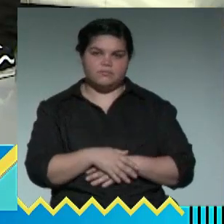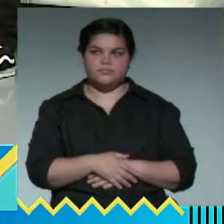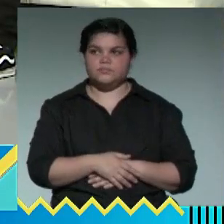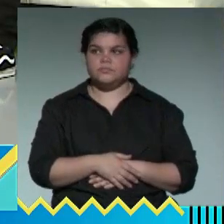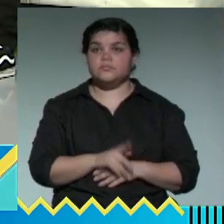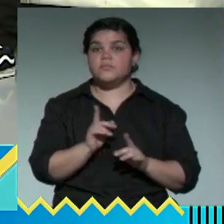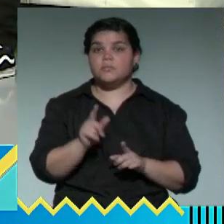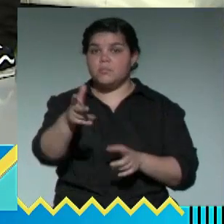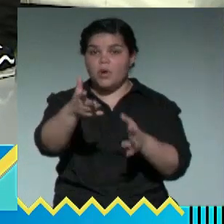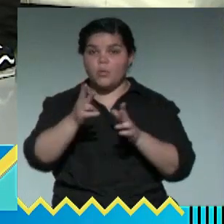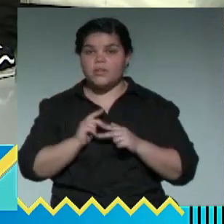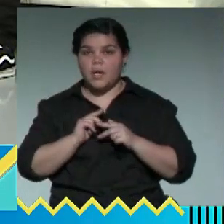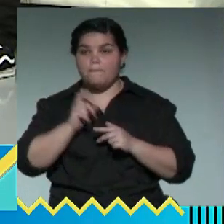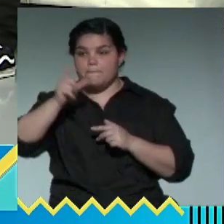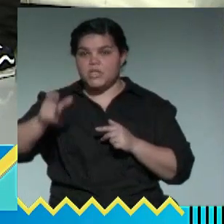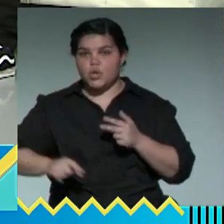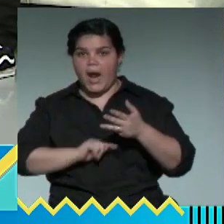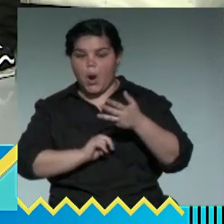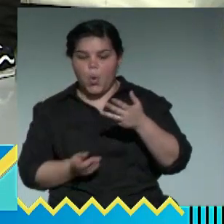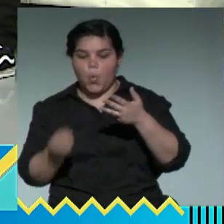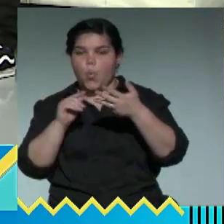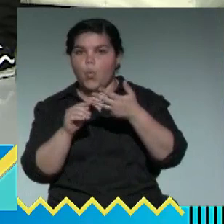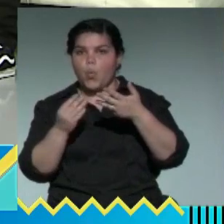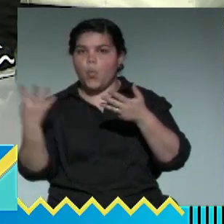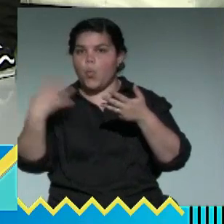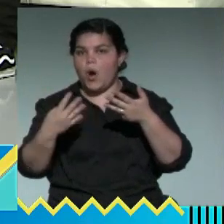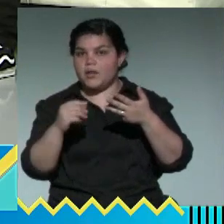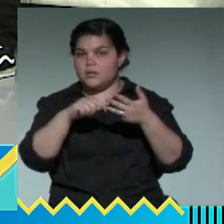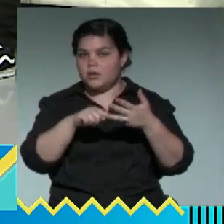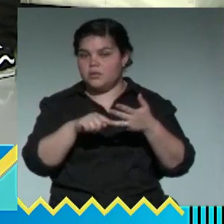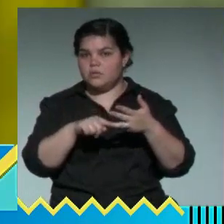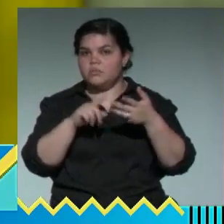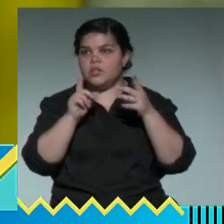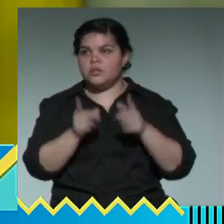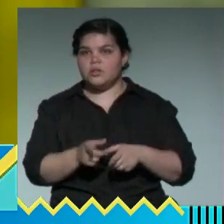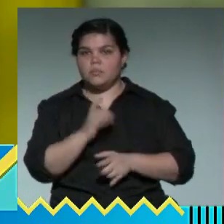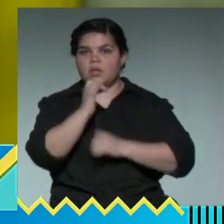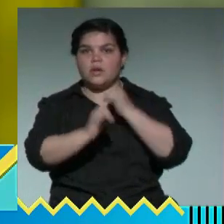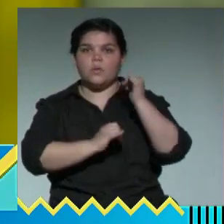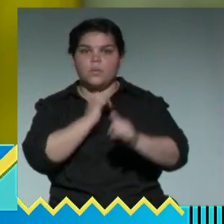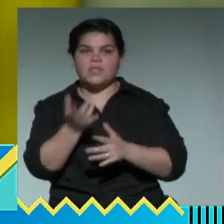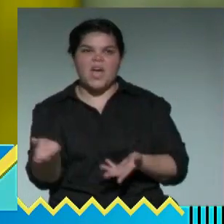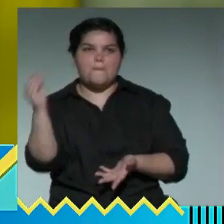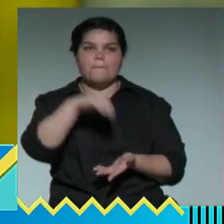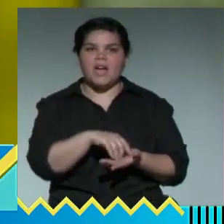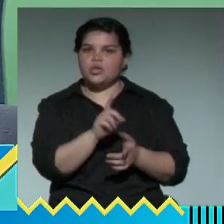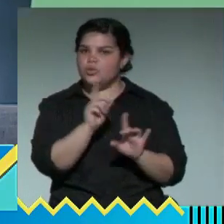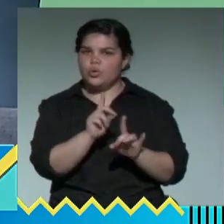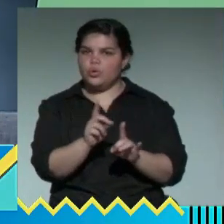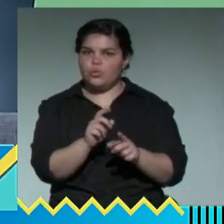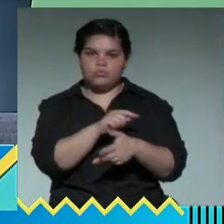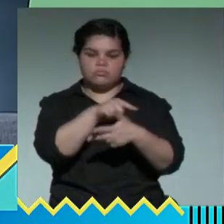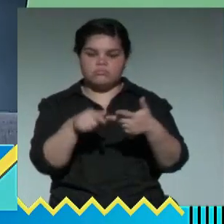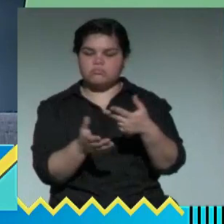Soda, pero recién decíamos, o vos, Leo, nos comentabas de que muchos artistas le dijeron a ellos no hace falta que haya más, ¿no? Más de ustedes